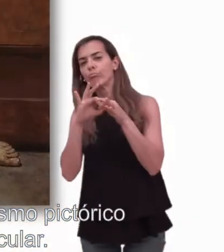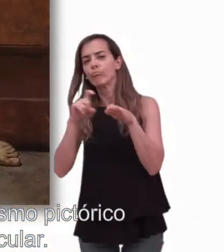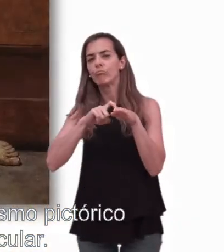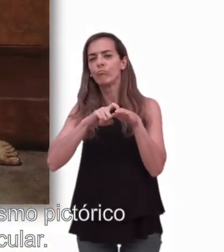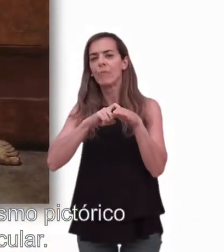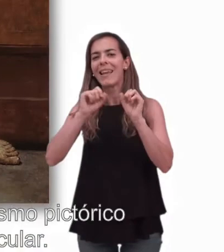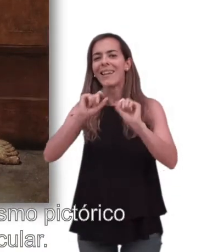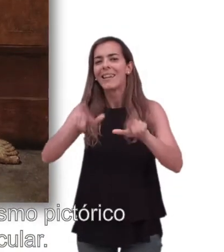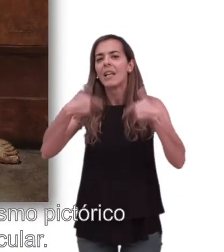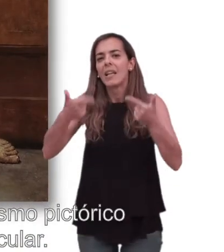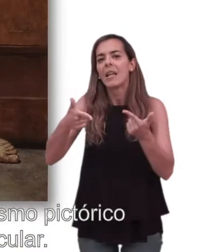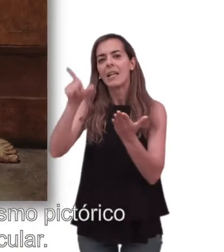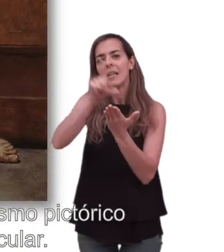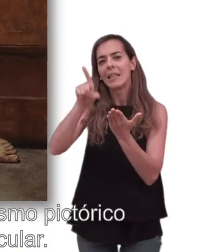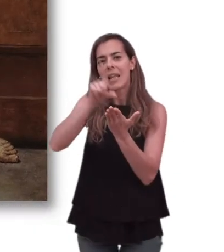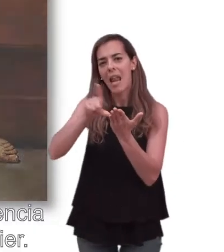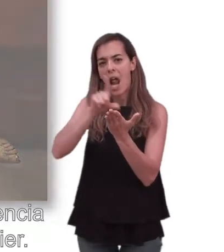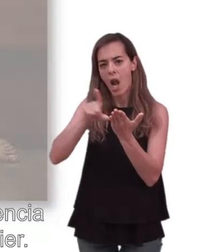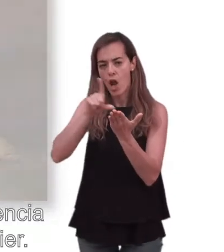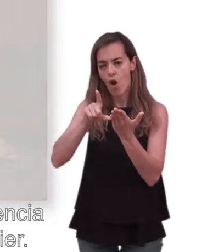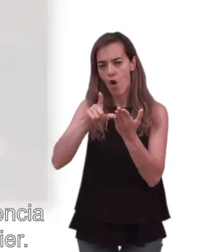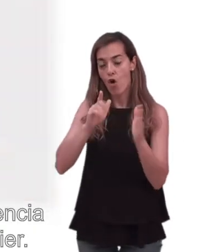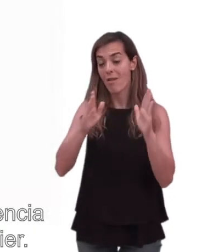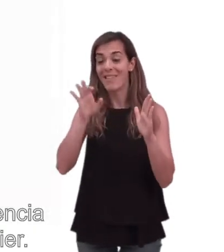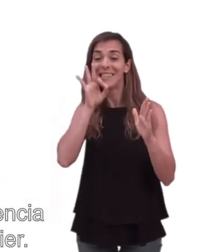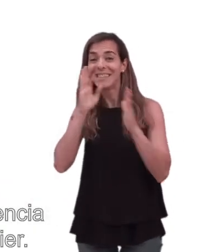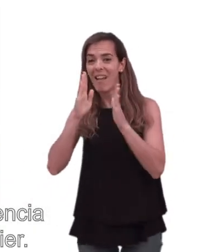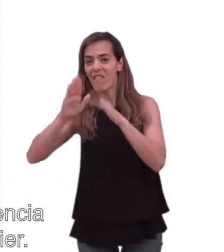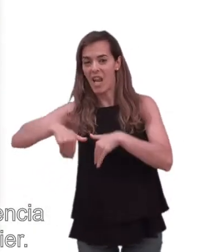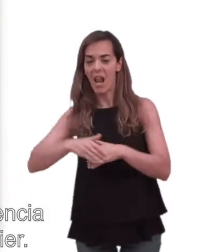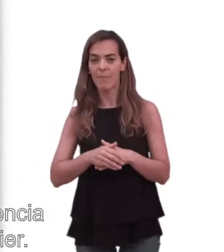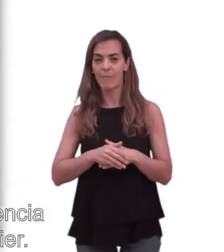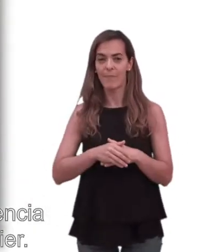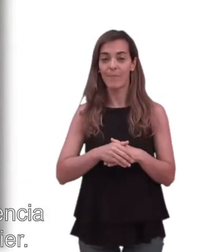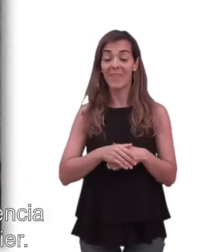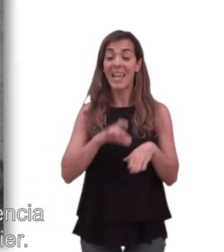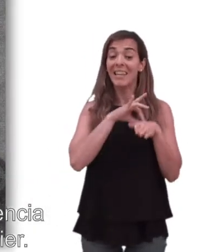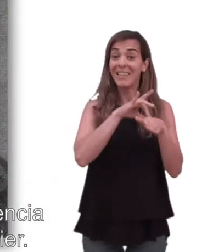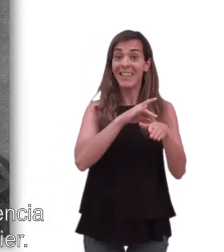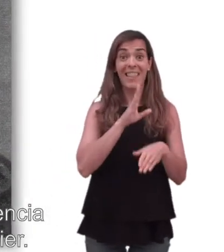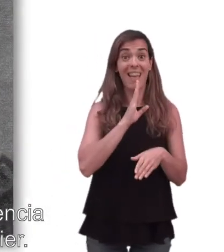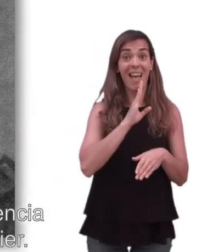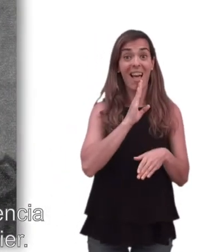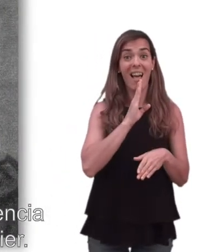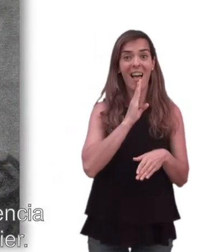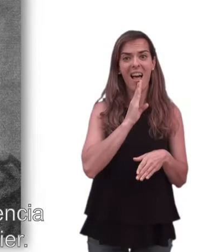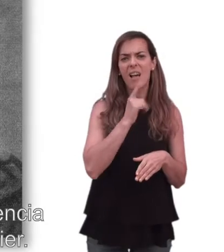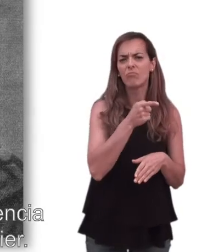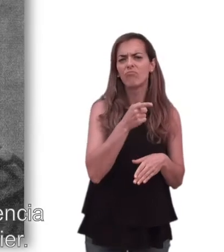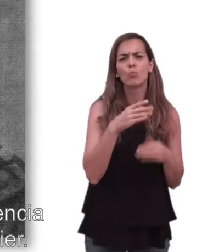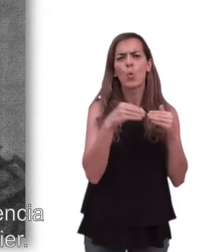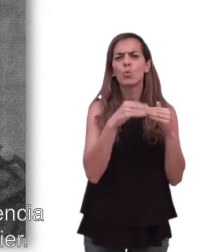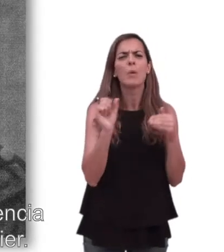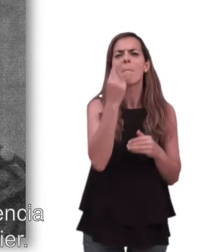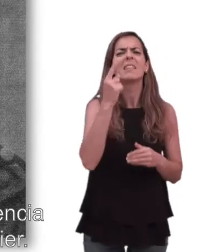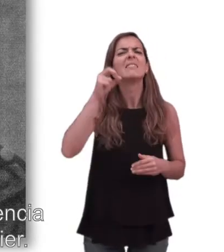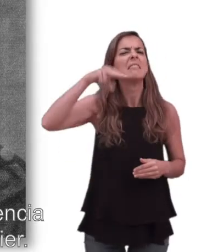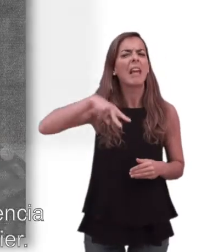literario finisecular. El mayor artífice de esta tendencia es el belga Constantin